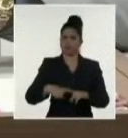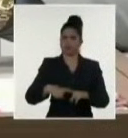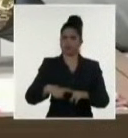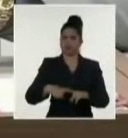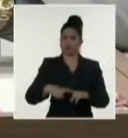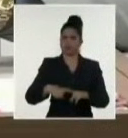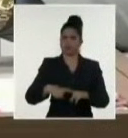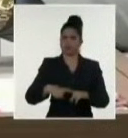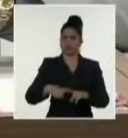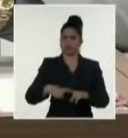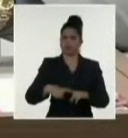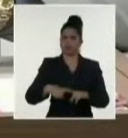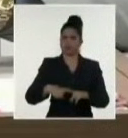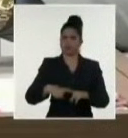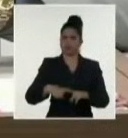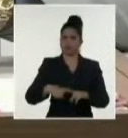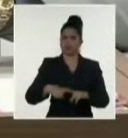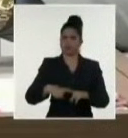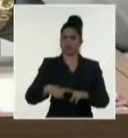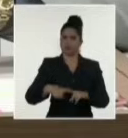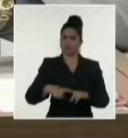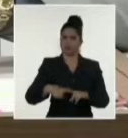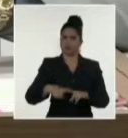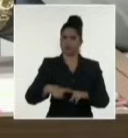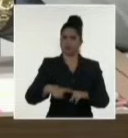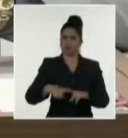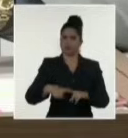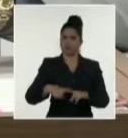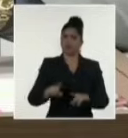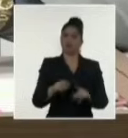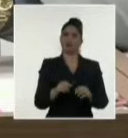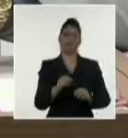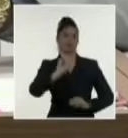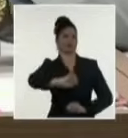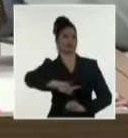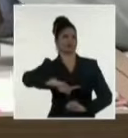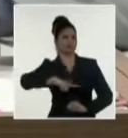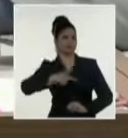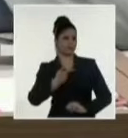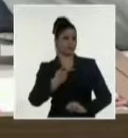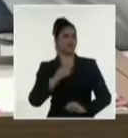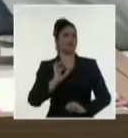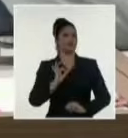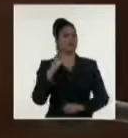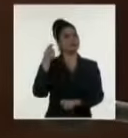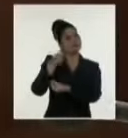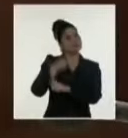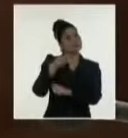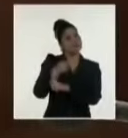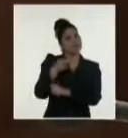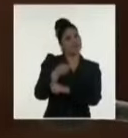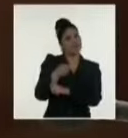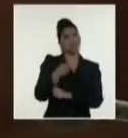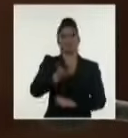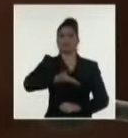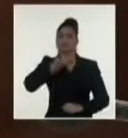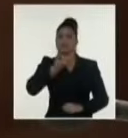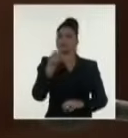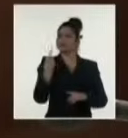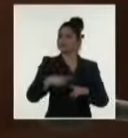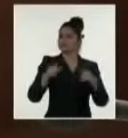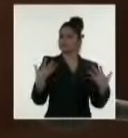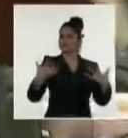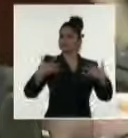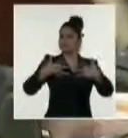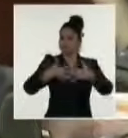examinando una por una la 61000 propuestas la interpretación y enseñanza del marxismo otro sobre la calidad